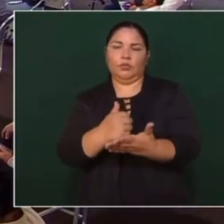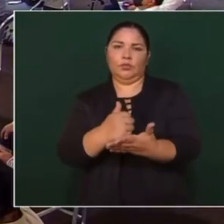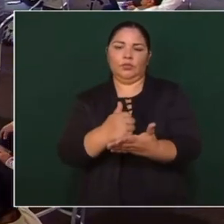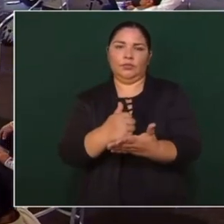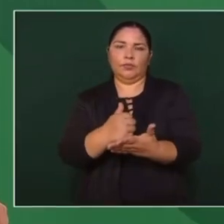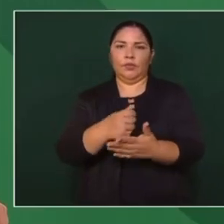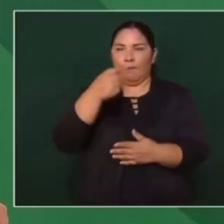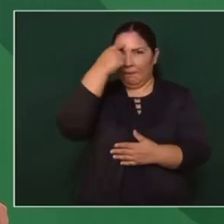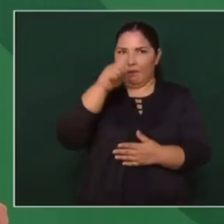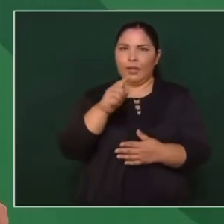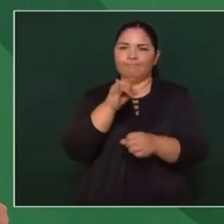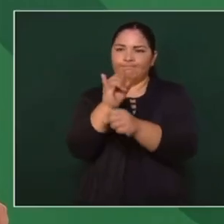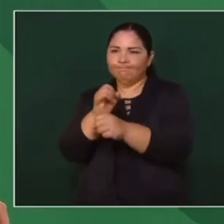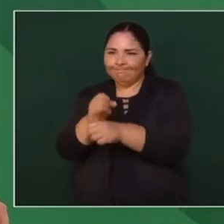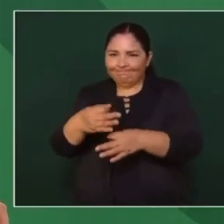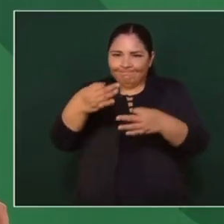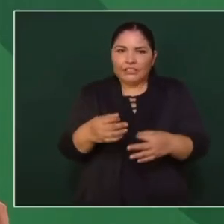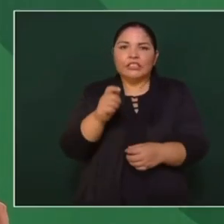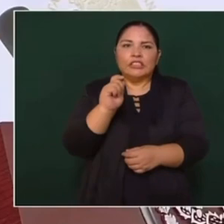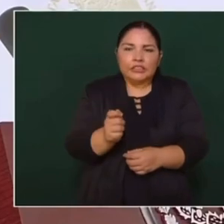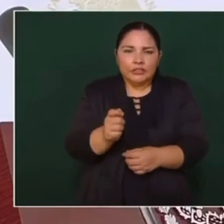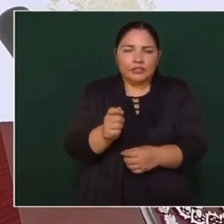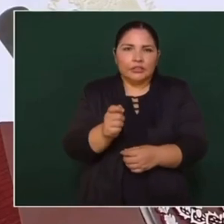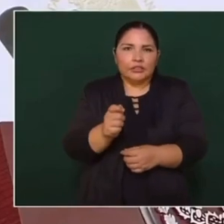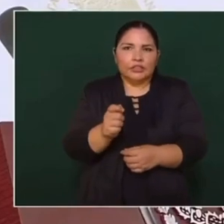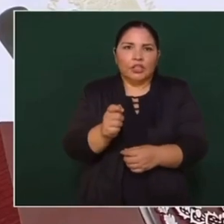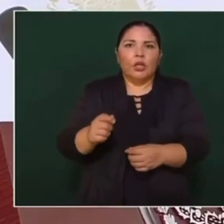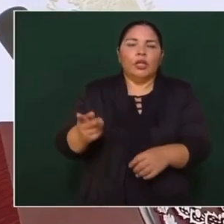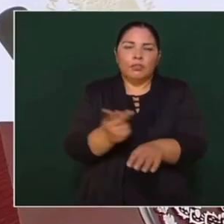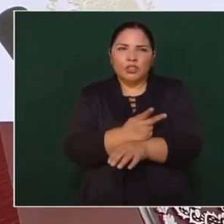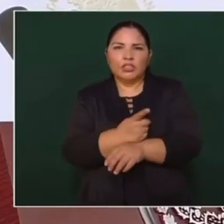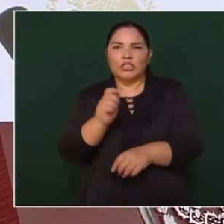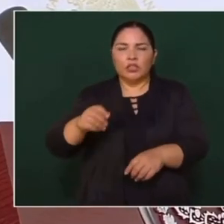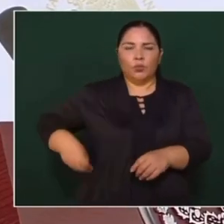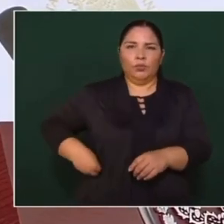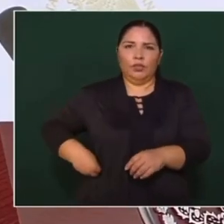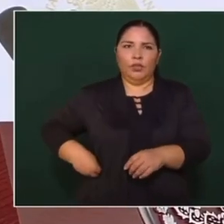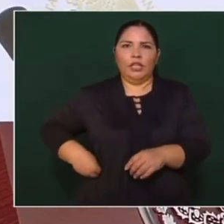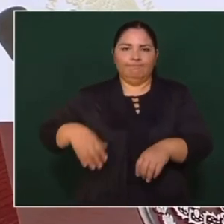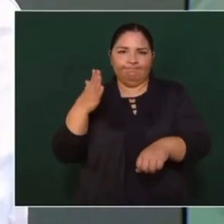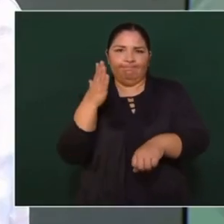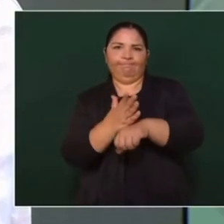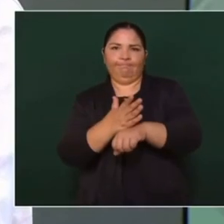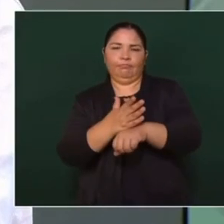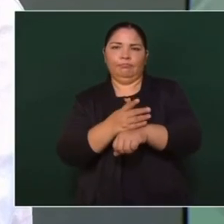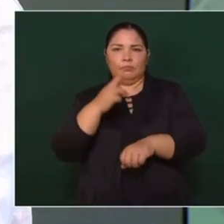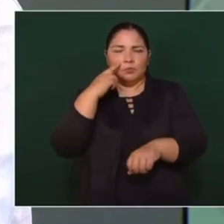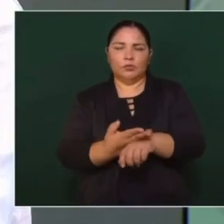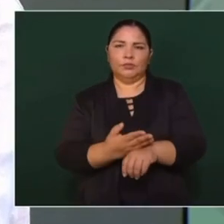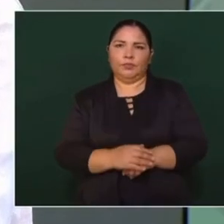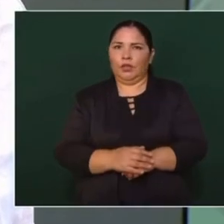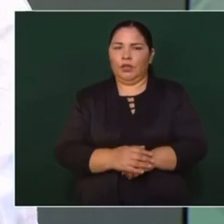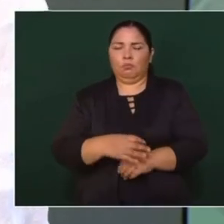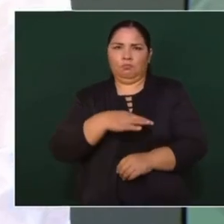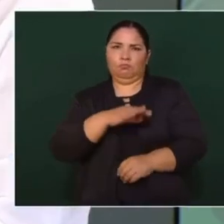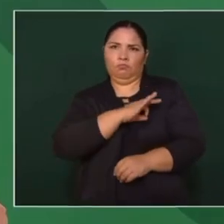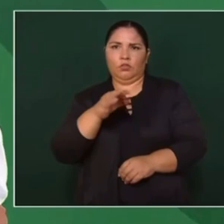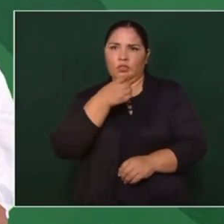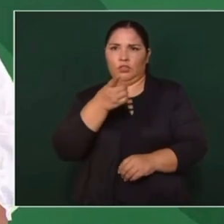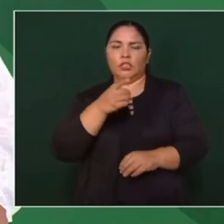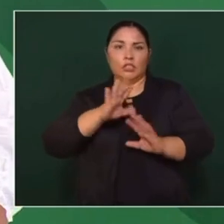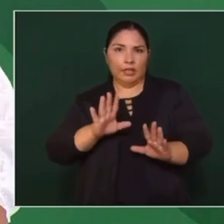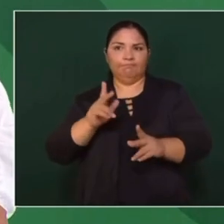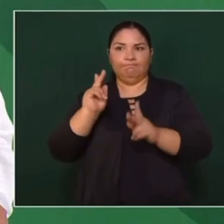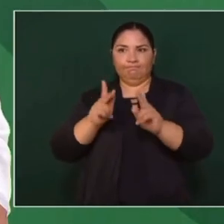para esclarecer los hechos saber qué sucedió realmente y castigar a los responsables puedo decir porque ya